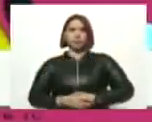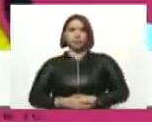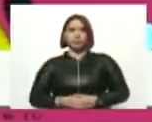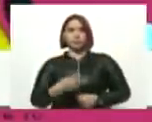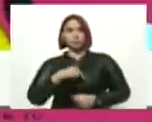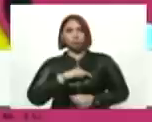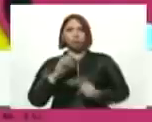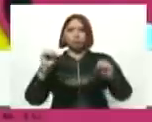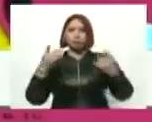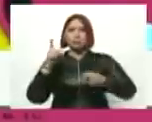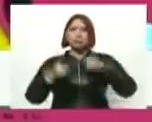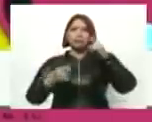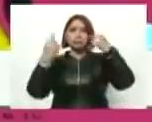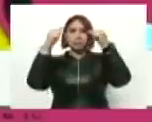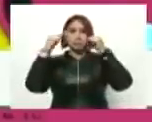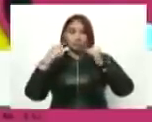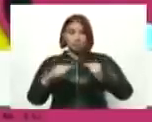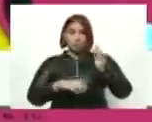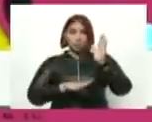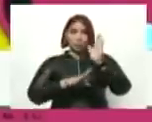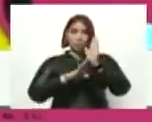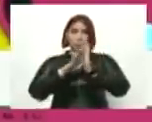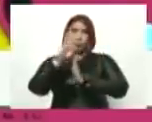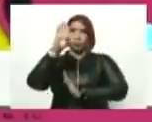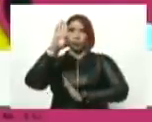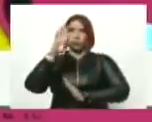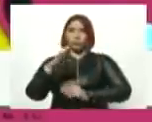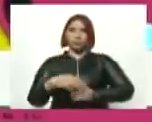hemos logrado algunos niveles de crecimiento.